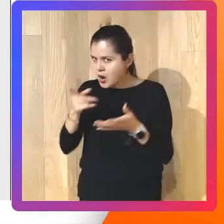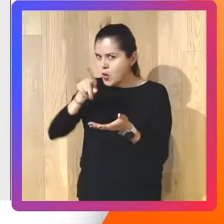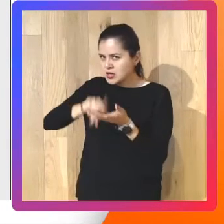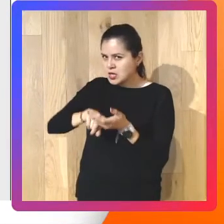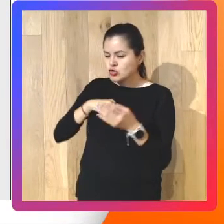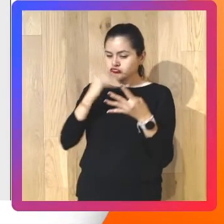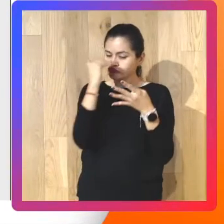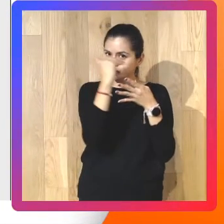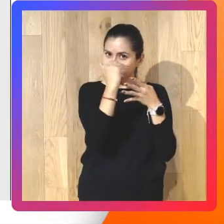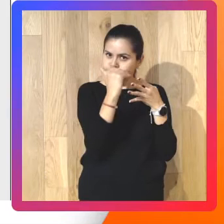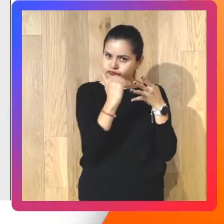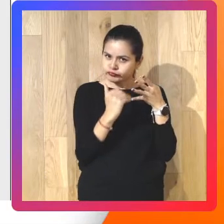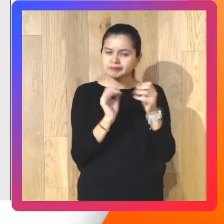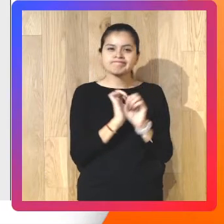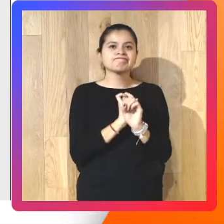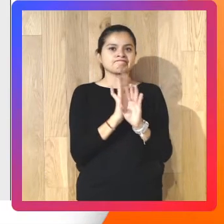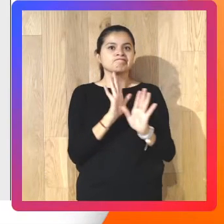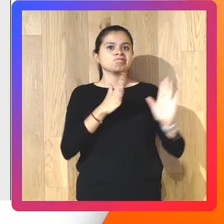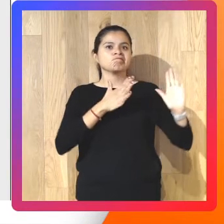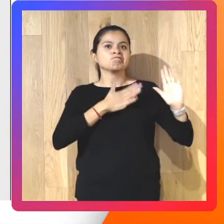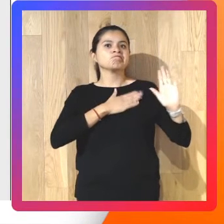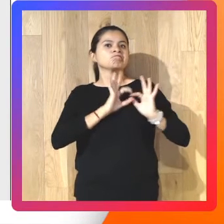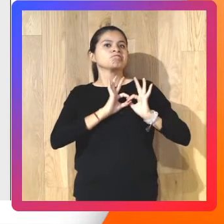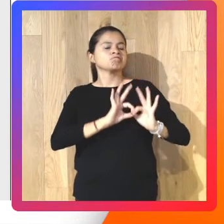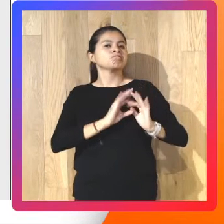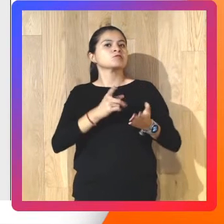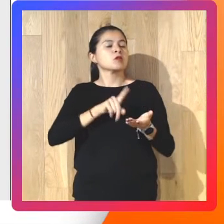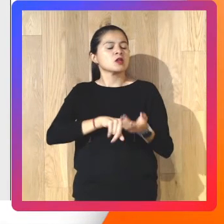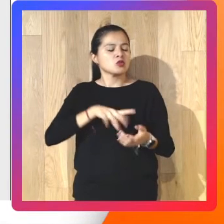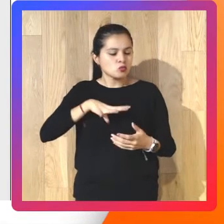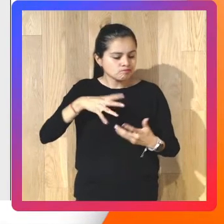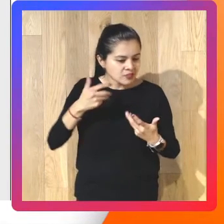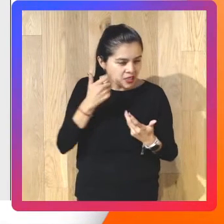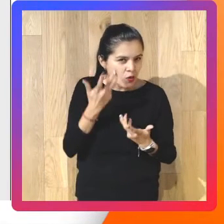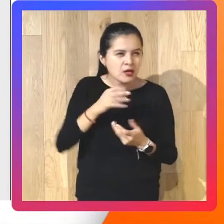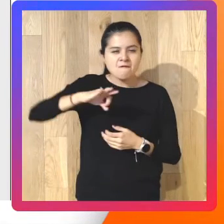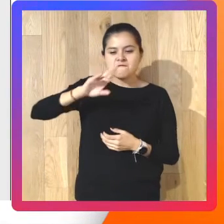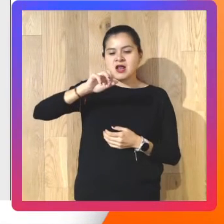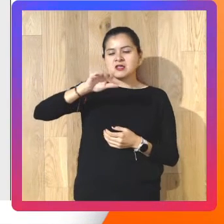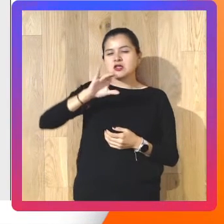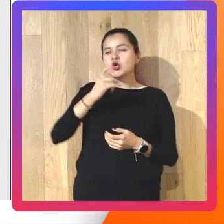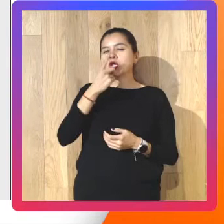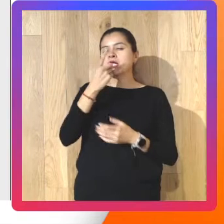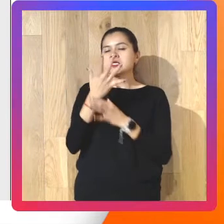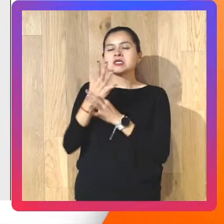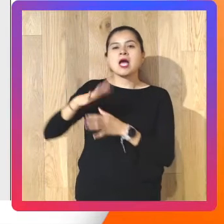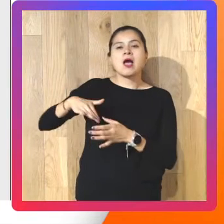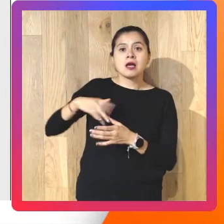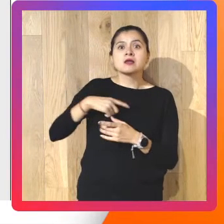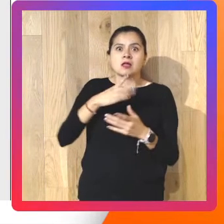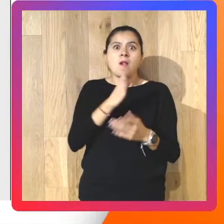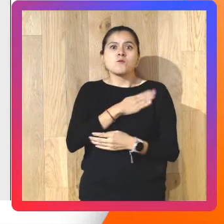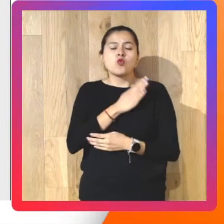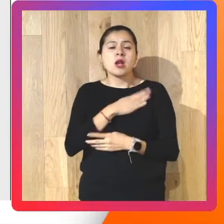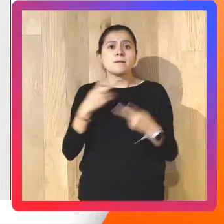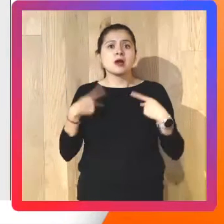proceso. Evidentemente se necesita el compromiso, la convicción. Ahorita decía Francisco Santini que se sea buena persona,